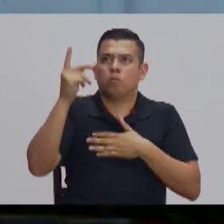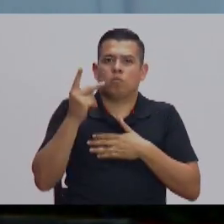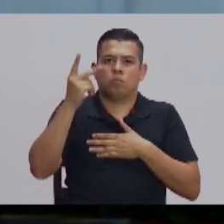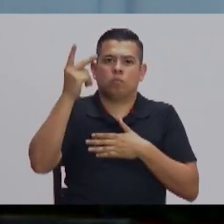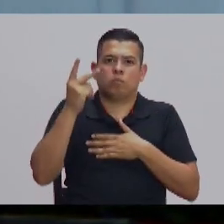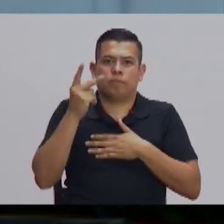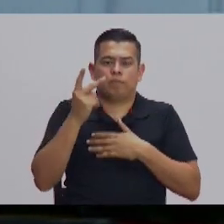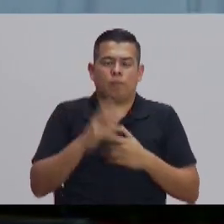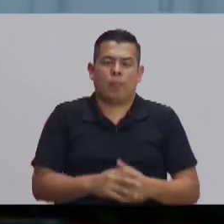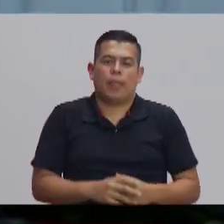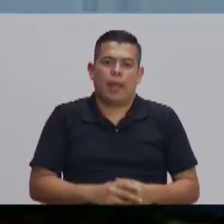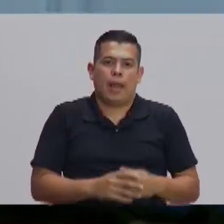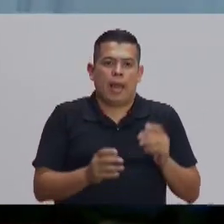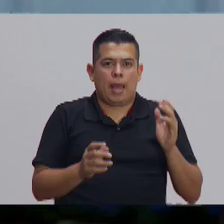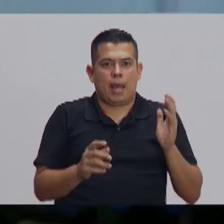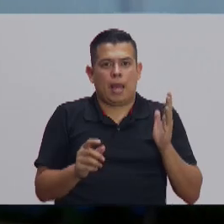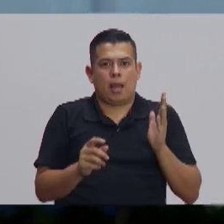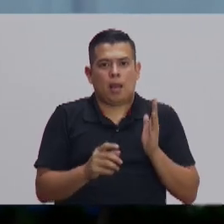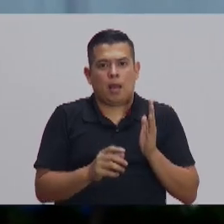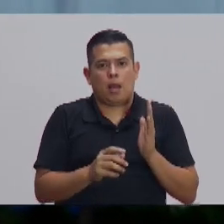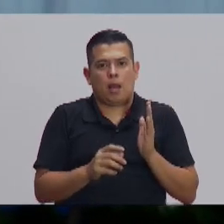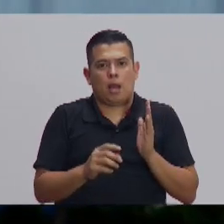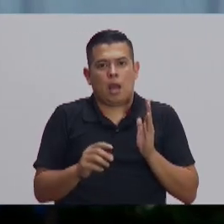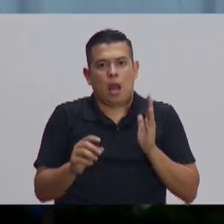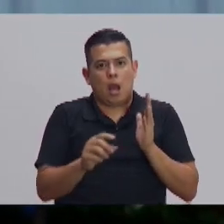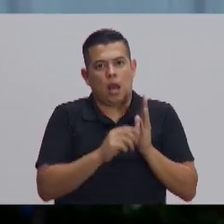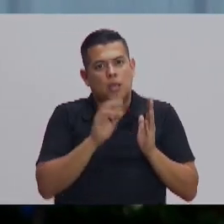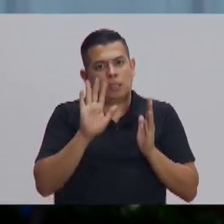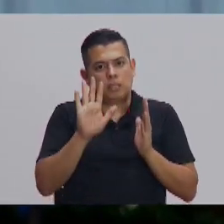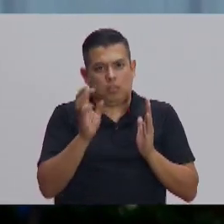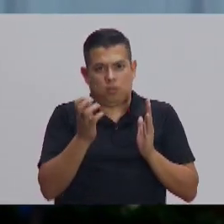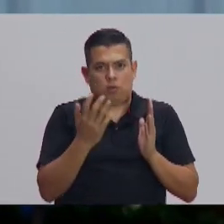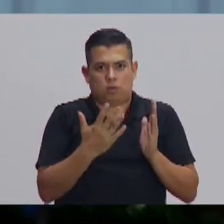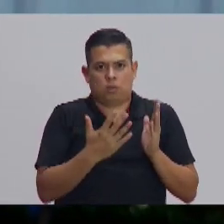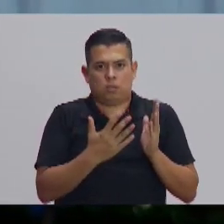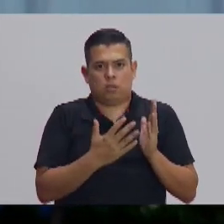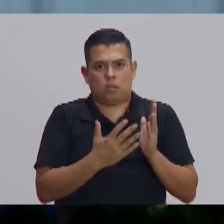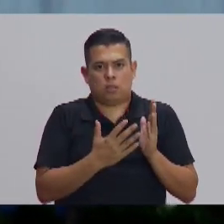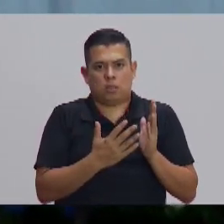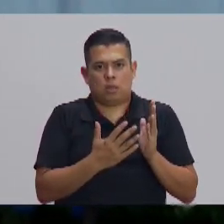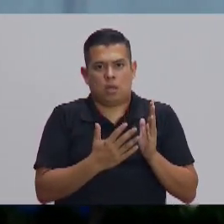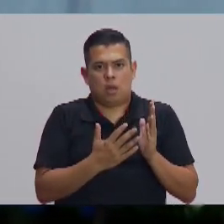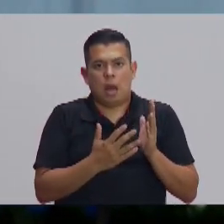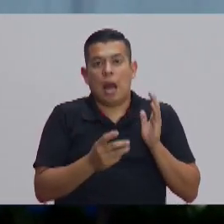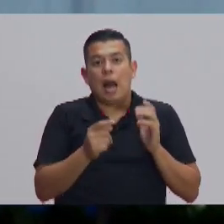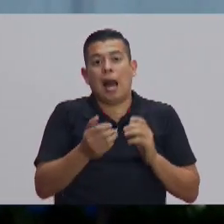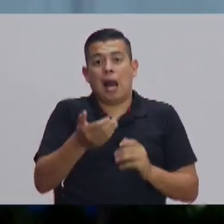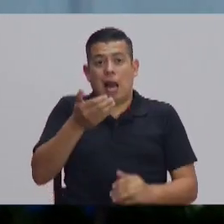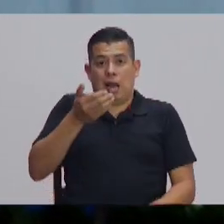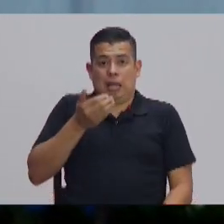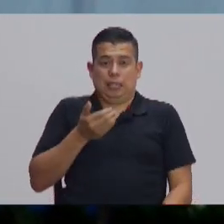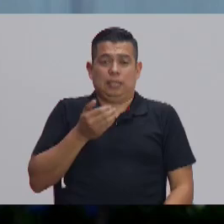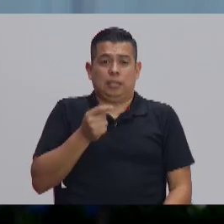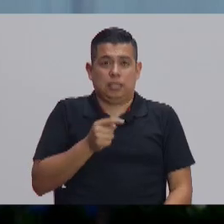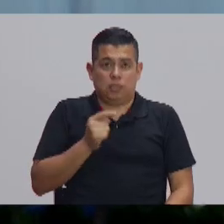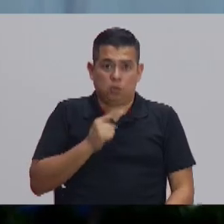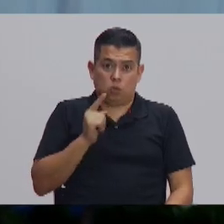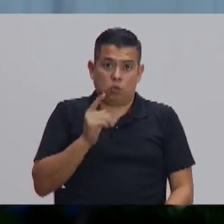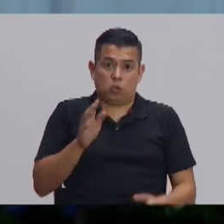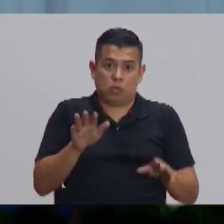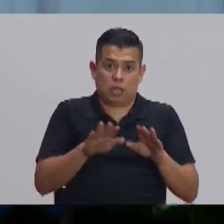el capítulo 5 se toma la decisión dios la toma y dice antes de entrar a la tierra prometida